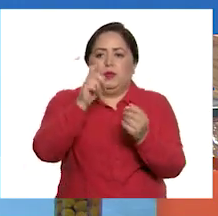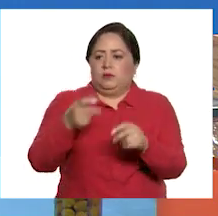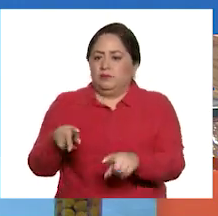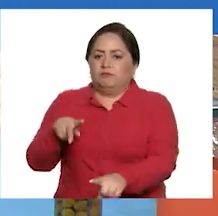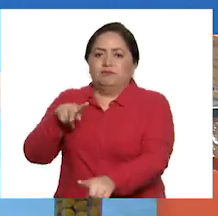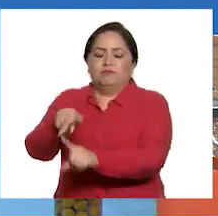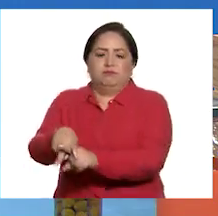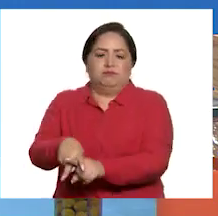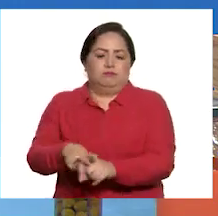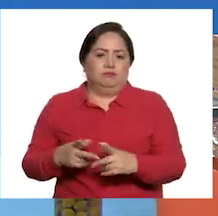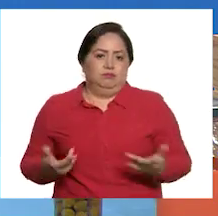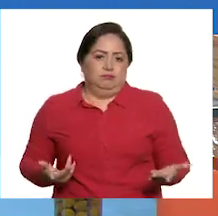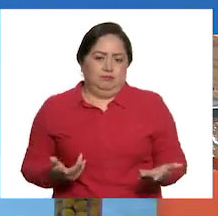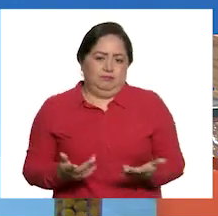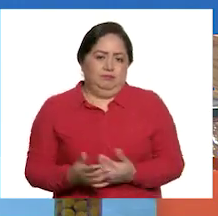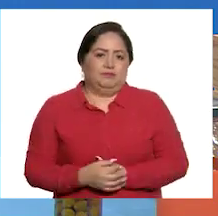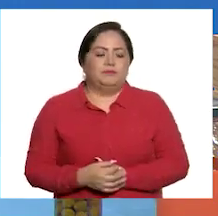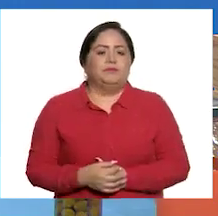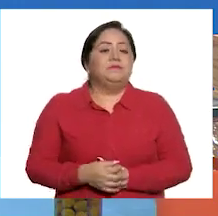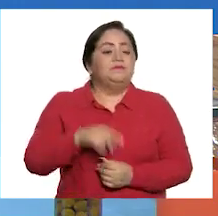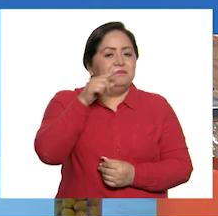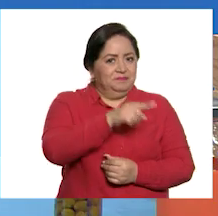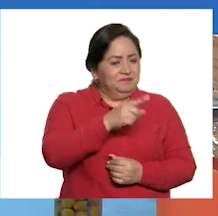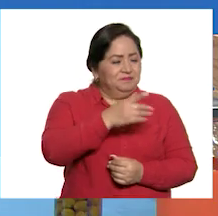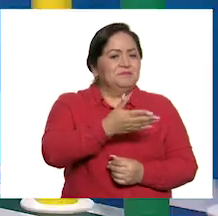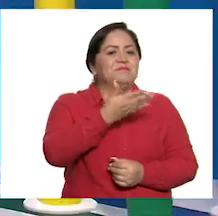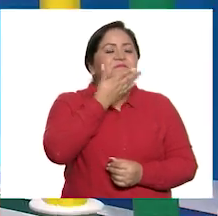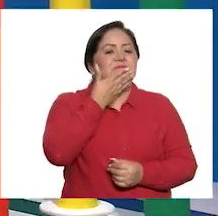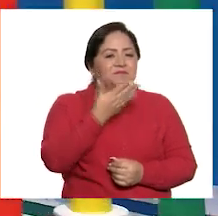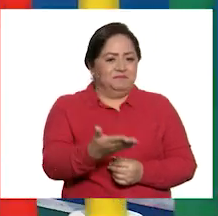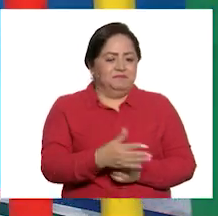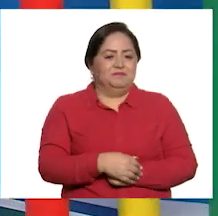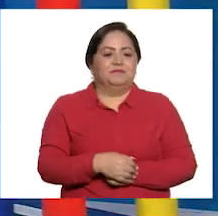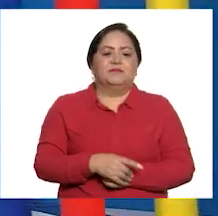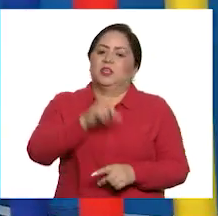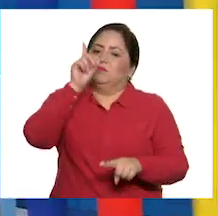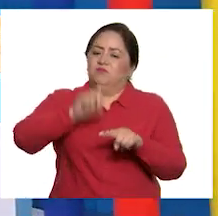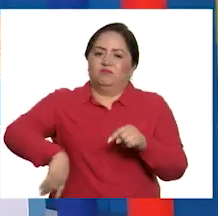a la fuente de electricidad. Muy bien, entonces, pues bueno, lo